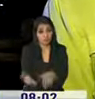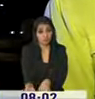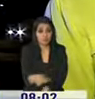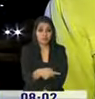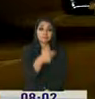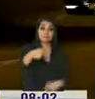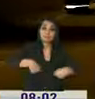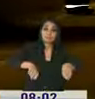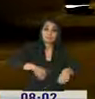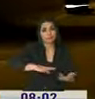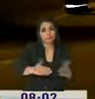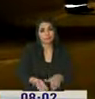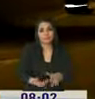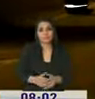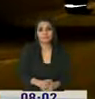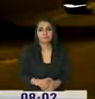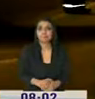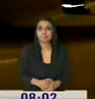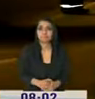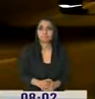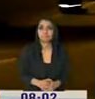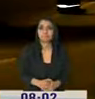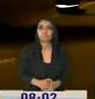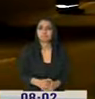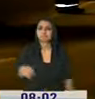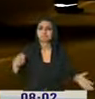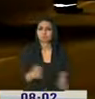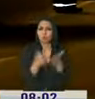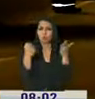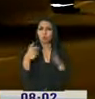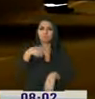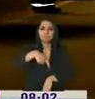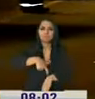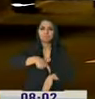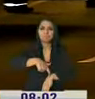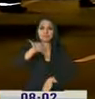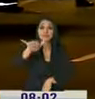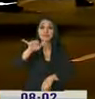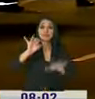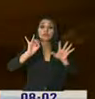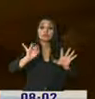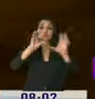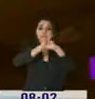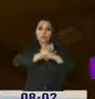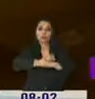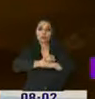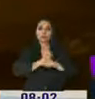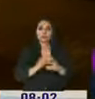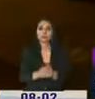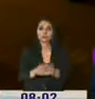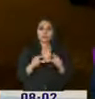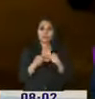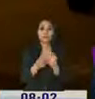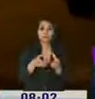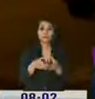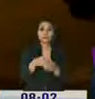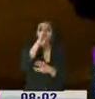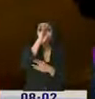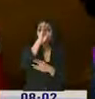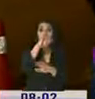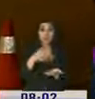accidente de tránsito. El accidente se registró aproximadamente a las 19 horas de este sábado. El personal de medicina legal acudió